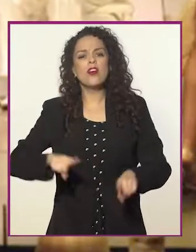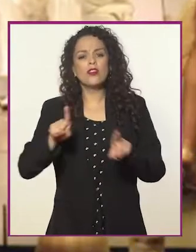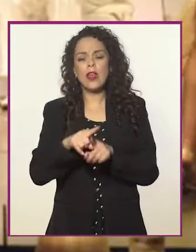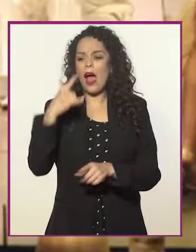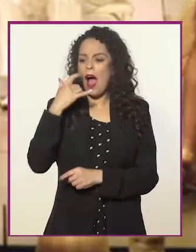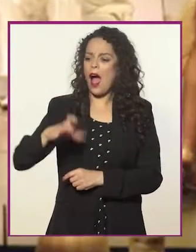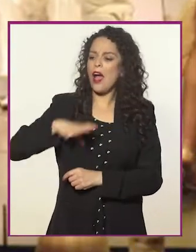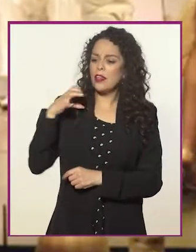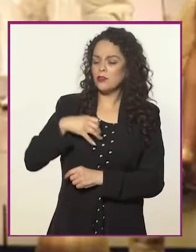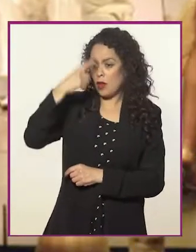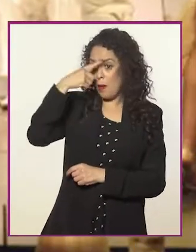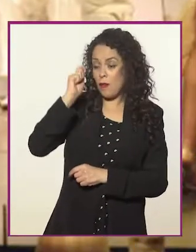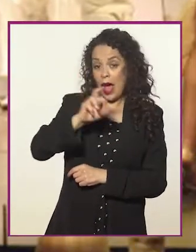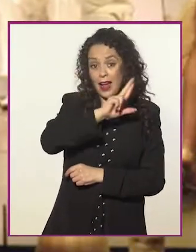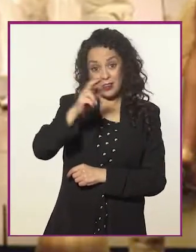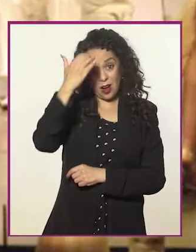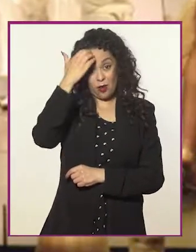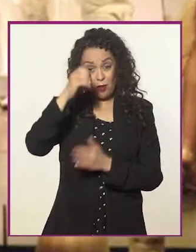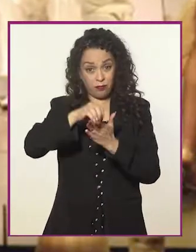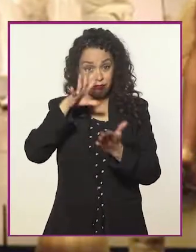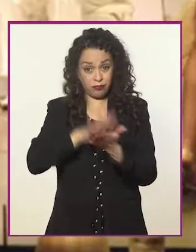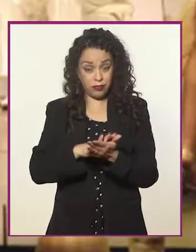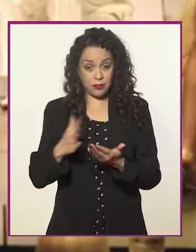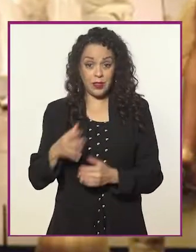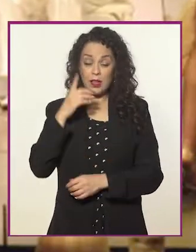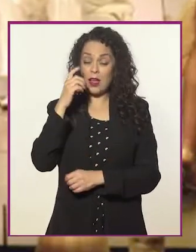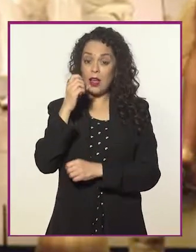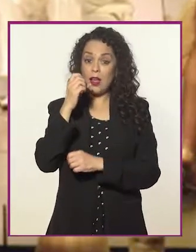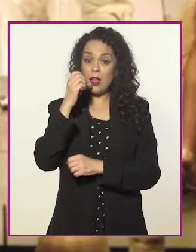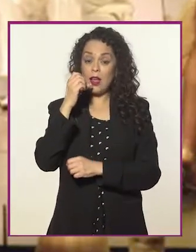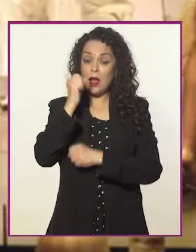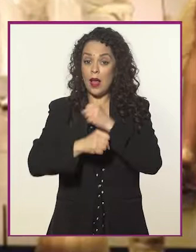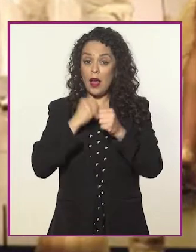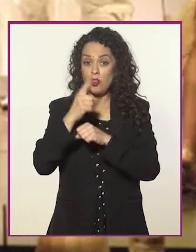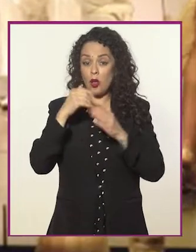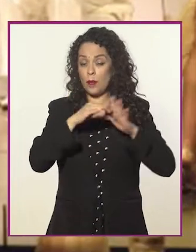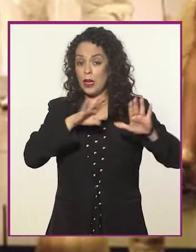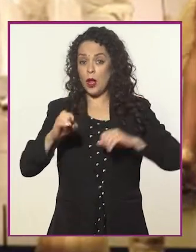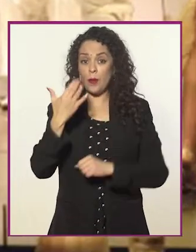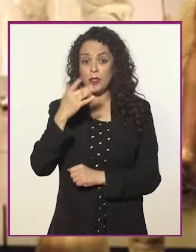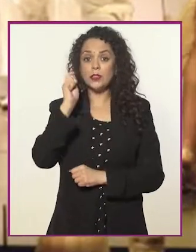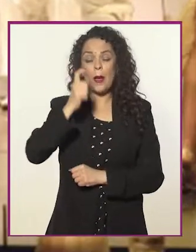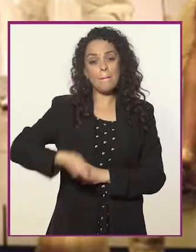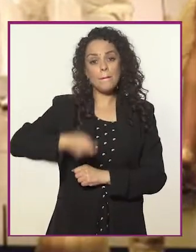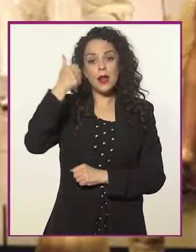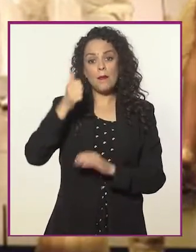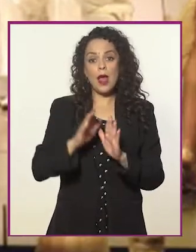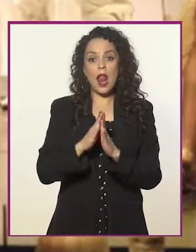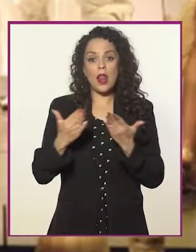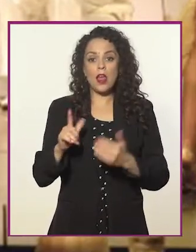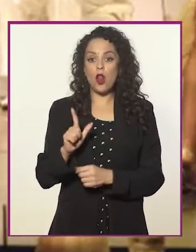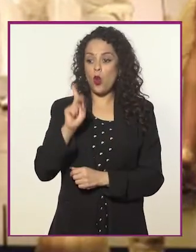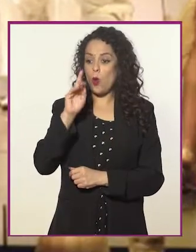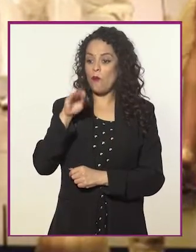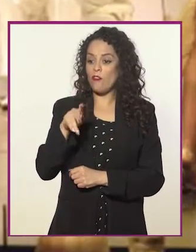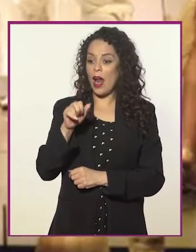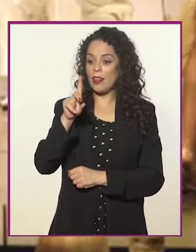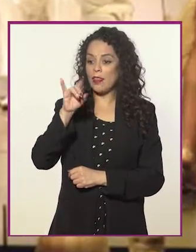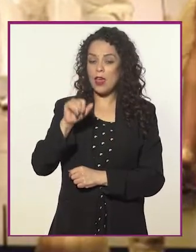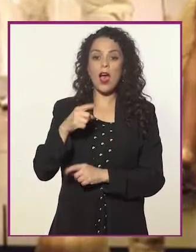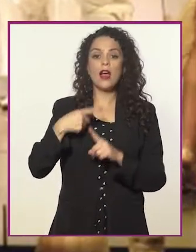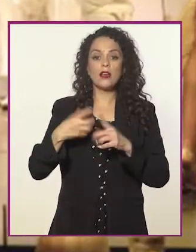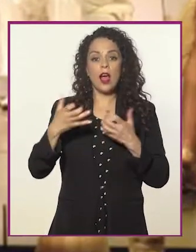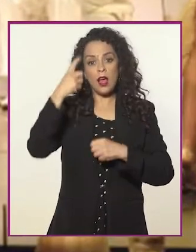hubo esfuerzos para que se le reconociera. En la década de 1950 apareció el primer libro, Lunfardía, de